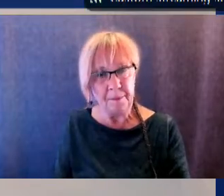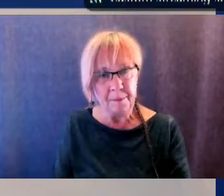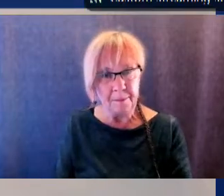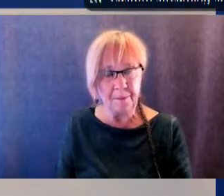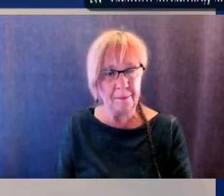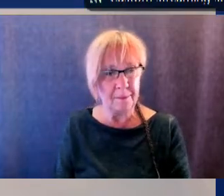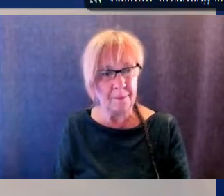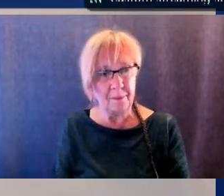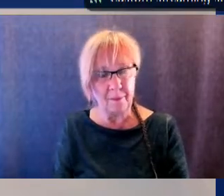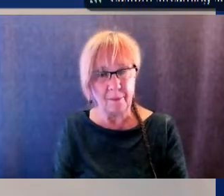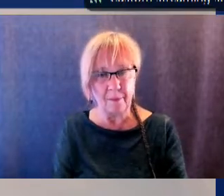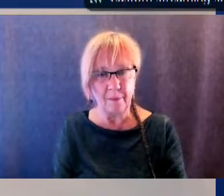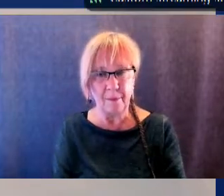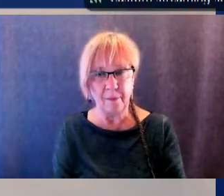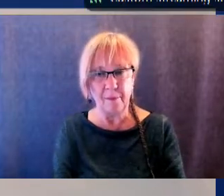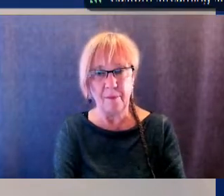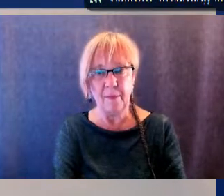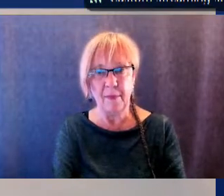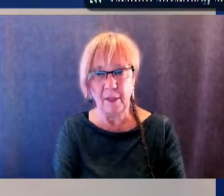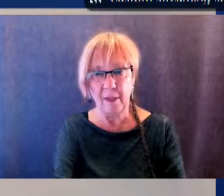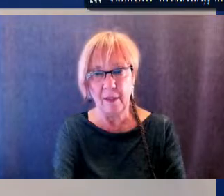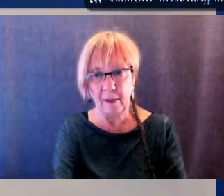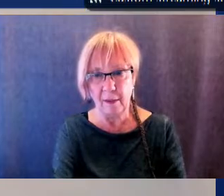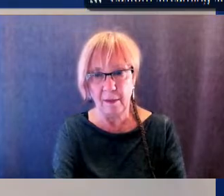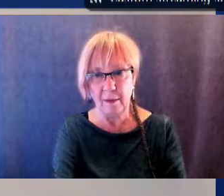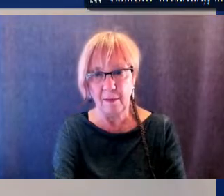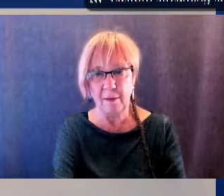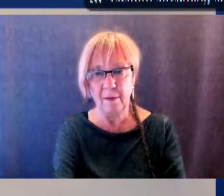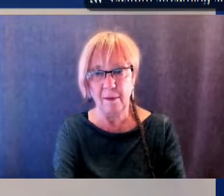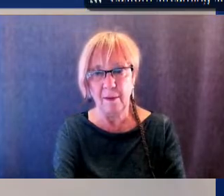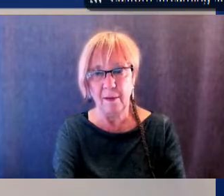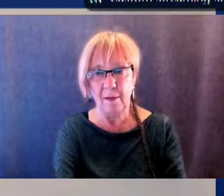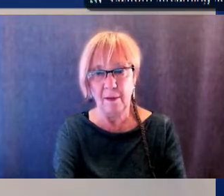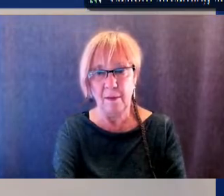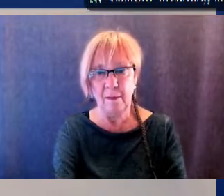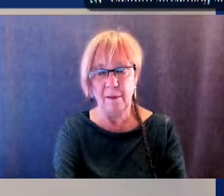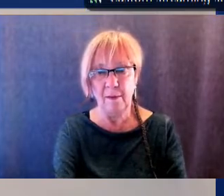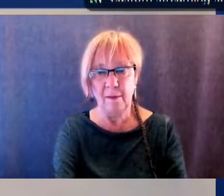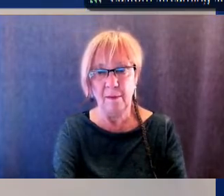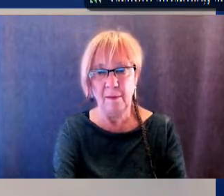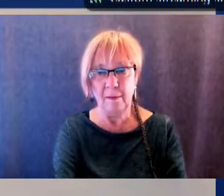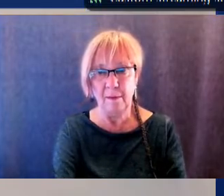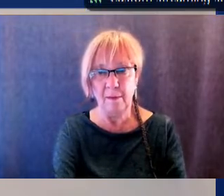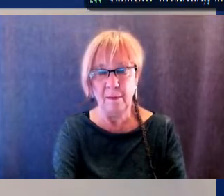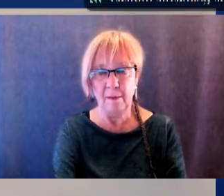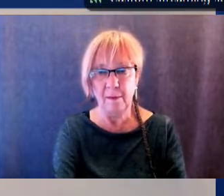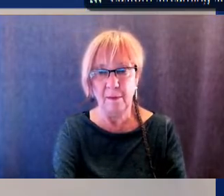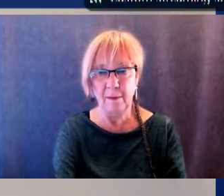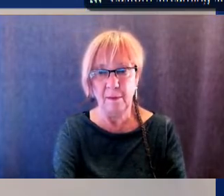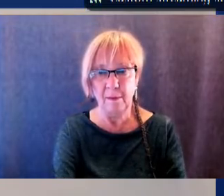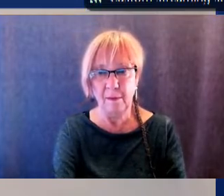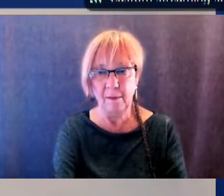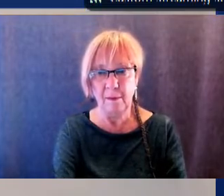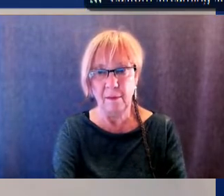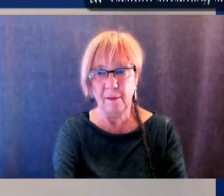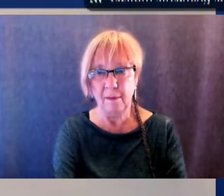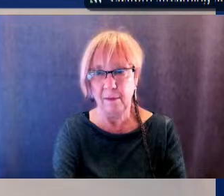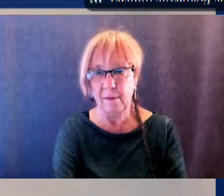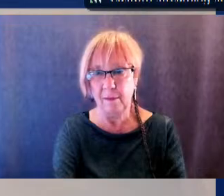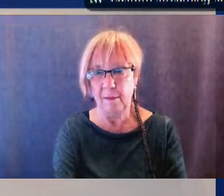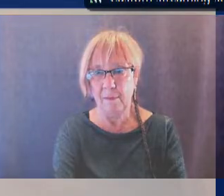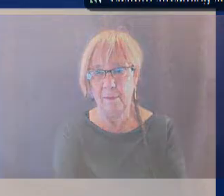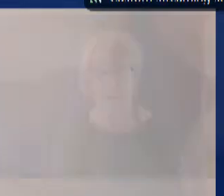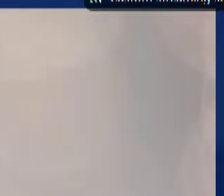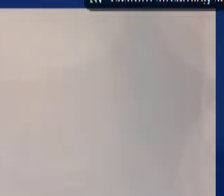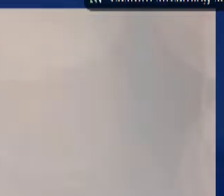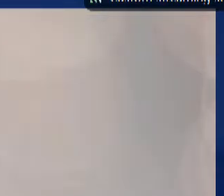donde dice interpretación. Después seleccione español y por último el botón que dice done, listo o finalizado. Si necesita ayuda,